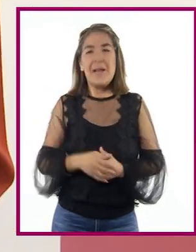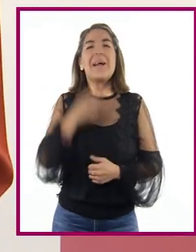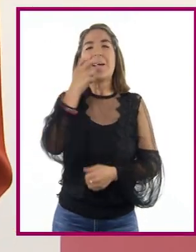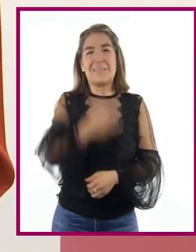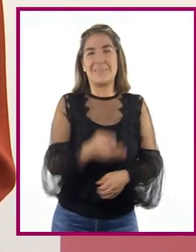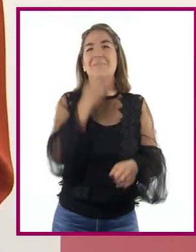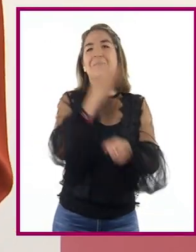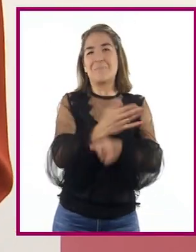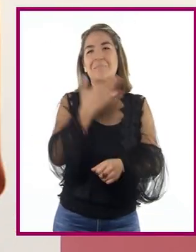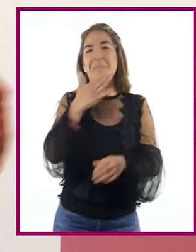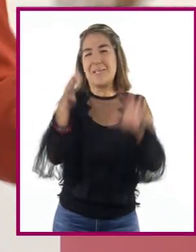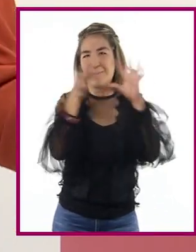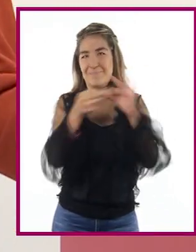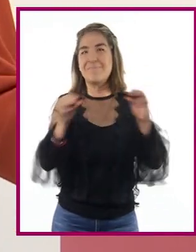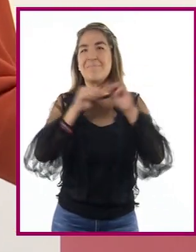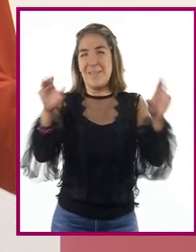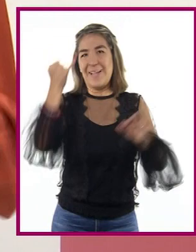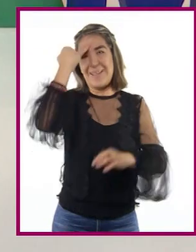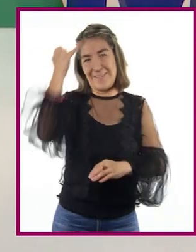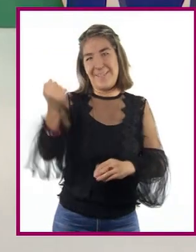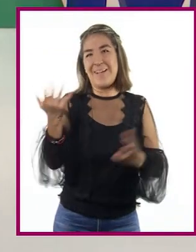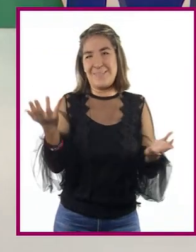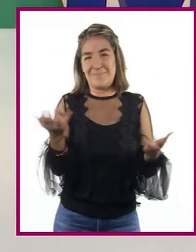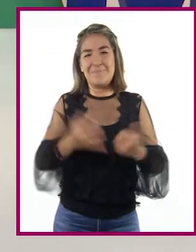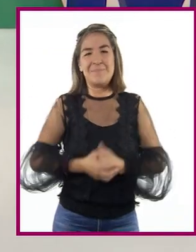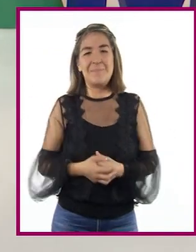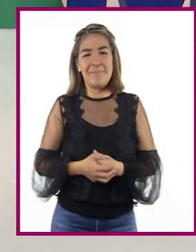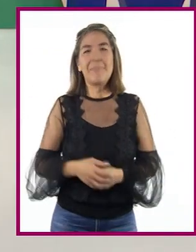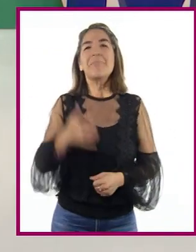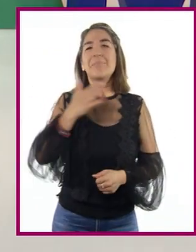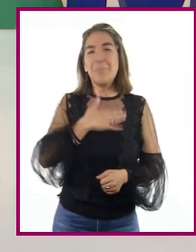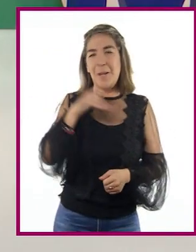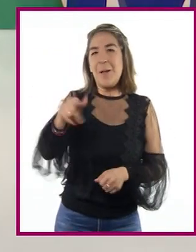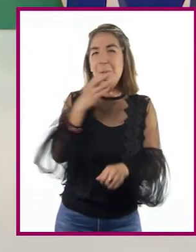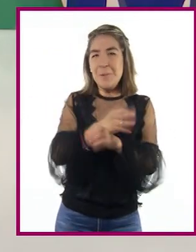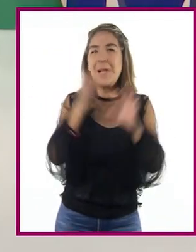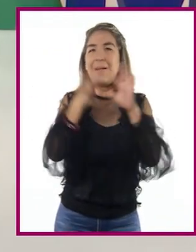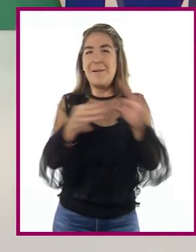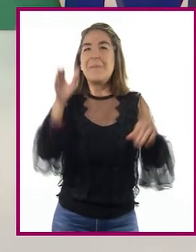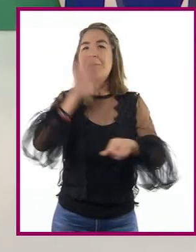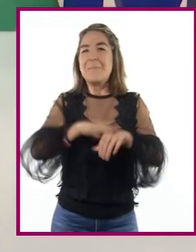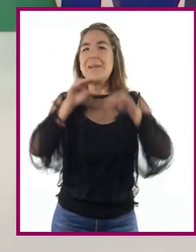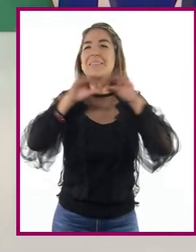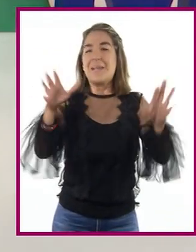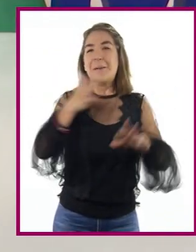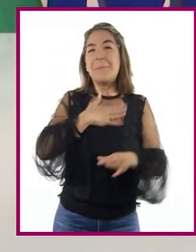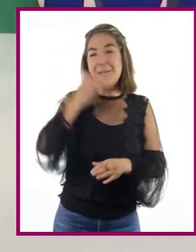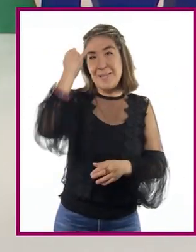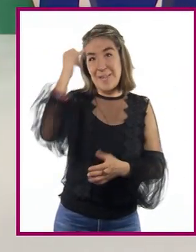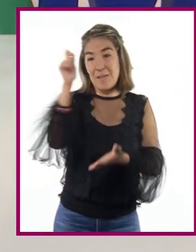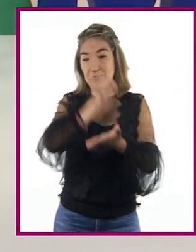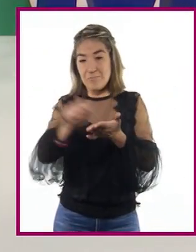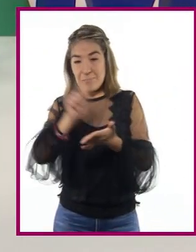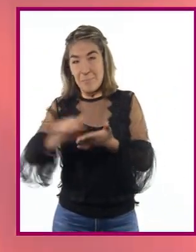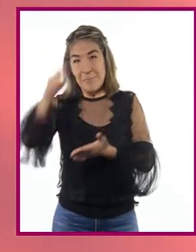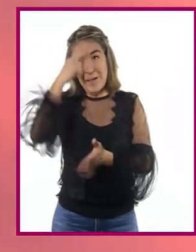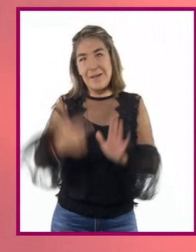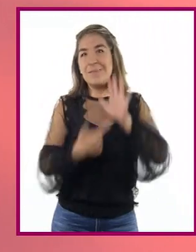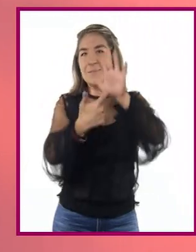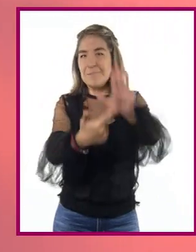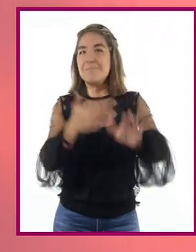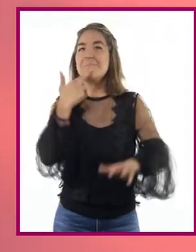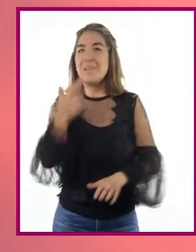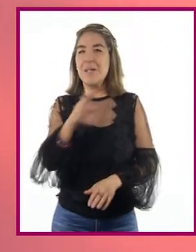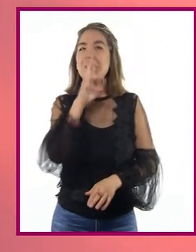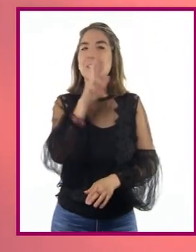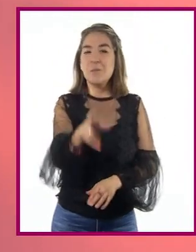mejor expresadas las ideas, ¿no creen? A mí me está quedando más claro cómo puedo ajustar mis notas para mostrar mejores resultados.